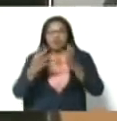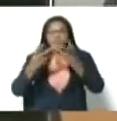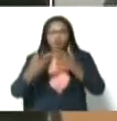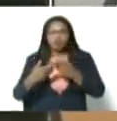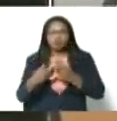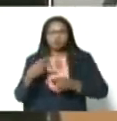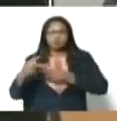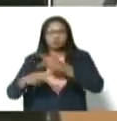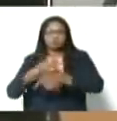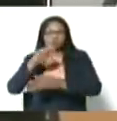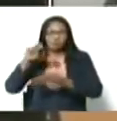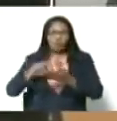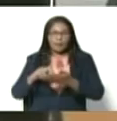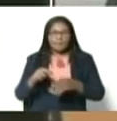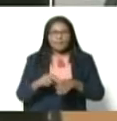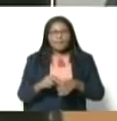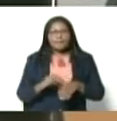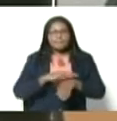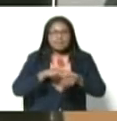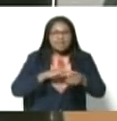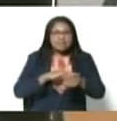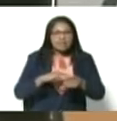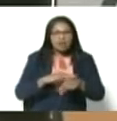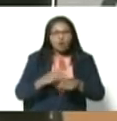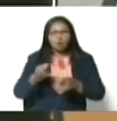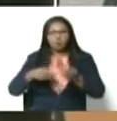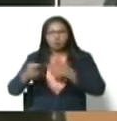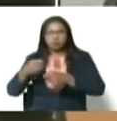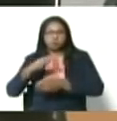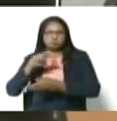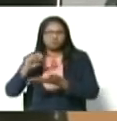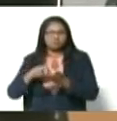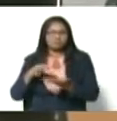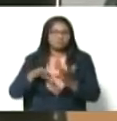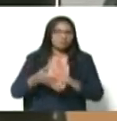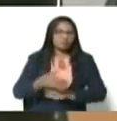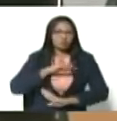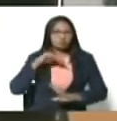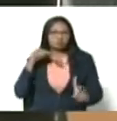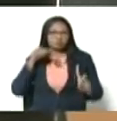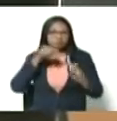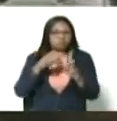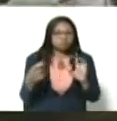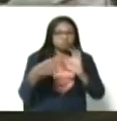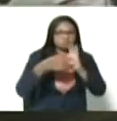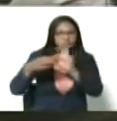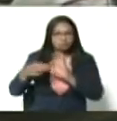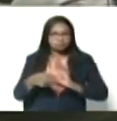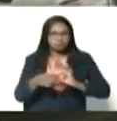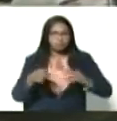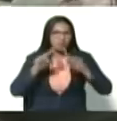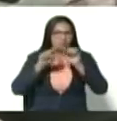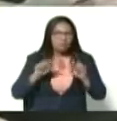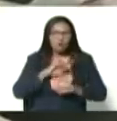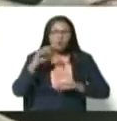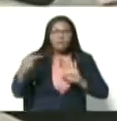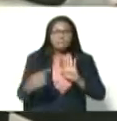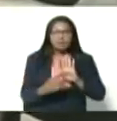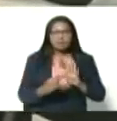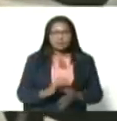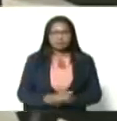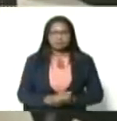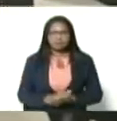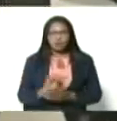Producción Nacional y el Ministerio de Comercio Nacional, en donde nosotros estamos llevando alianzas concretas, donde nuestro